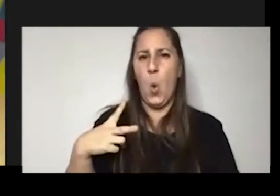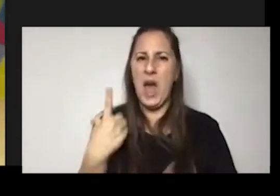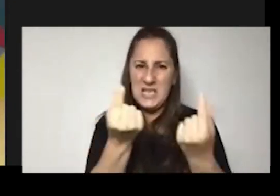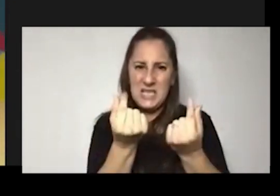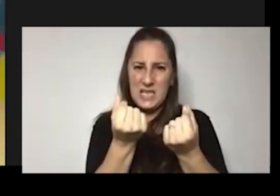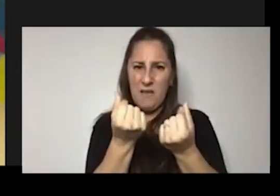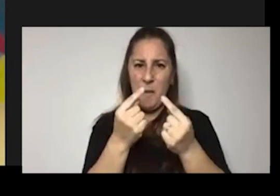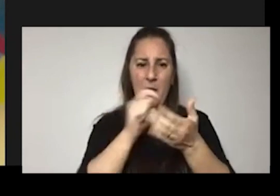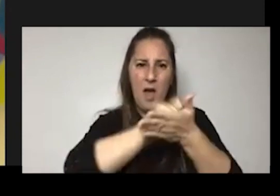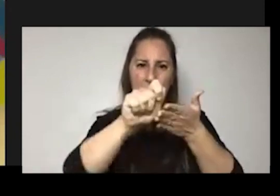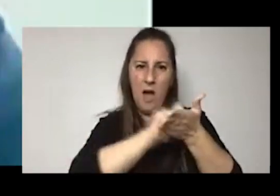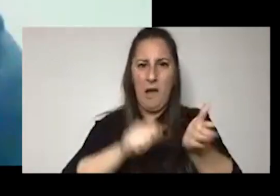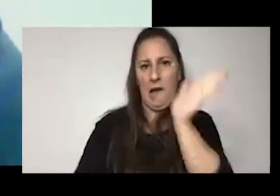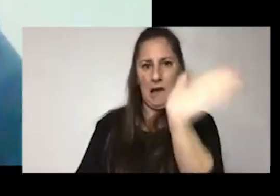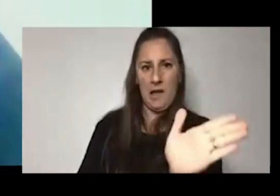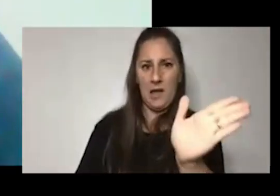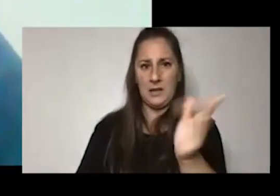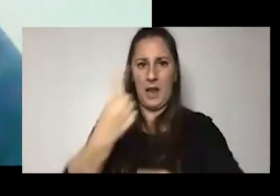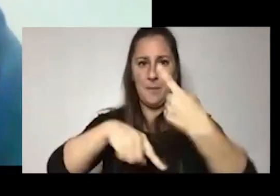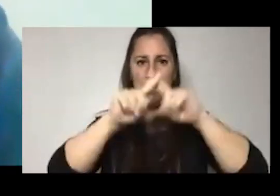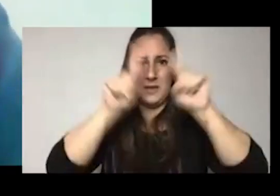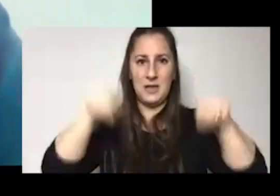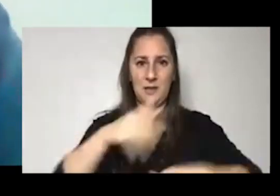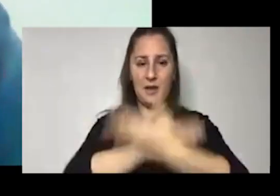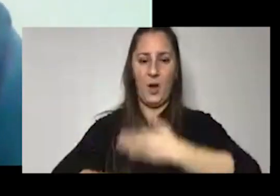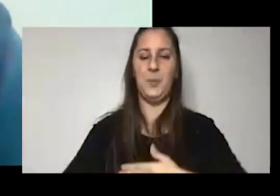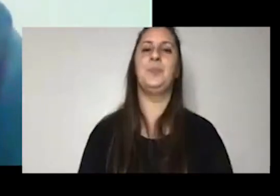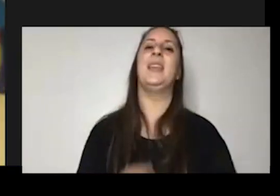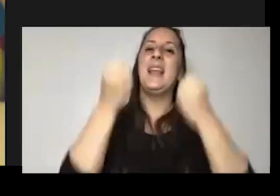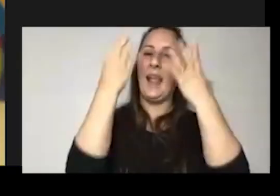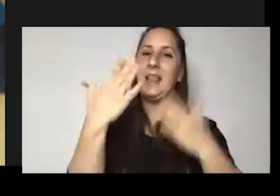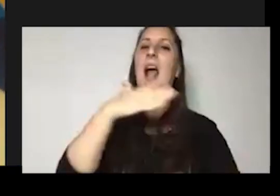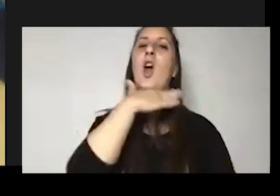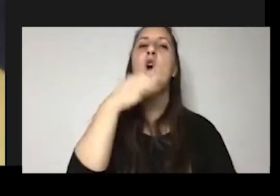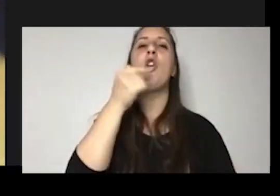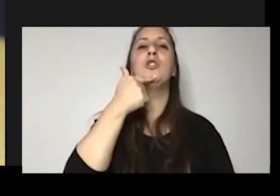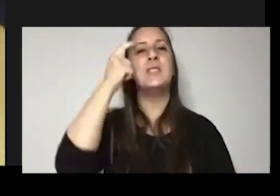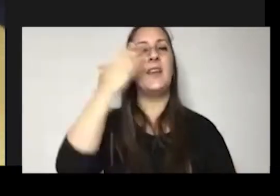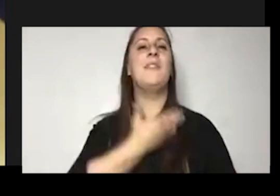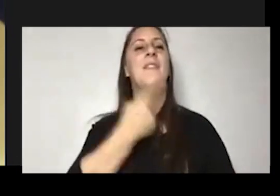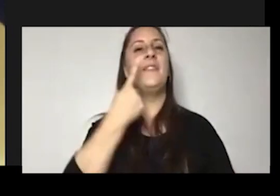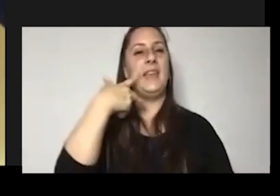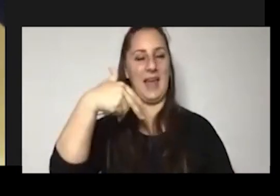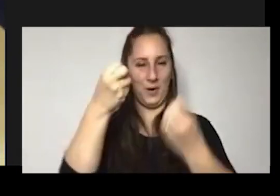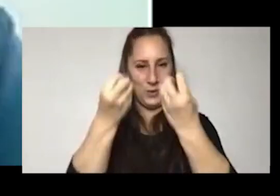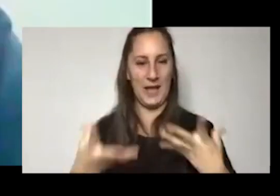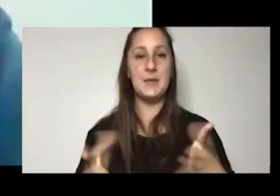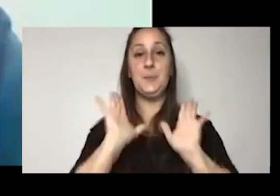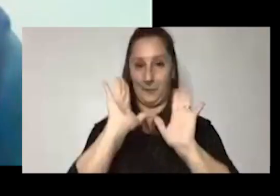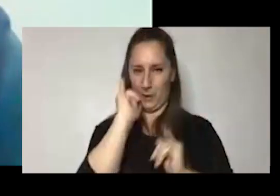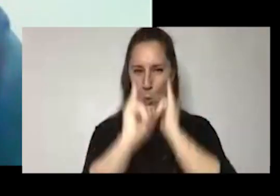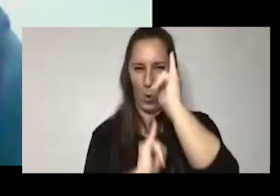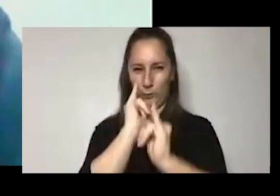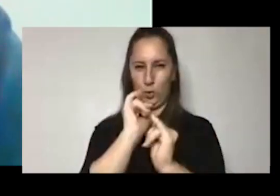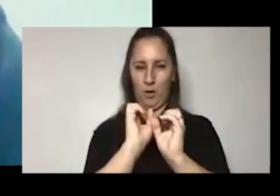certificado. ¿Qué tal, Josefina? ¿Cómo estás? Hola. Bueno, Hola, ¿qué tal? Te comento un poco. Como hoy